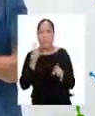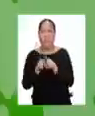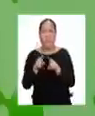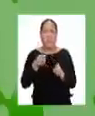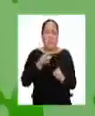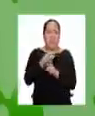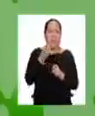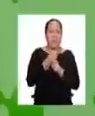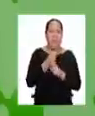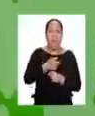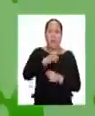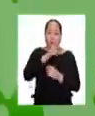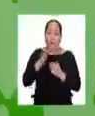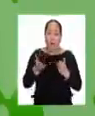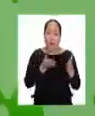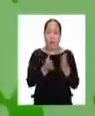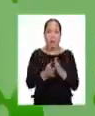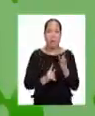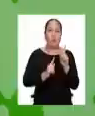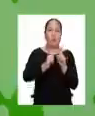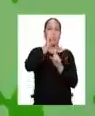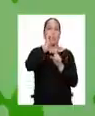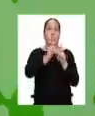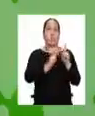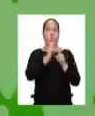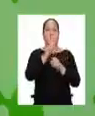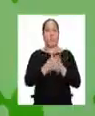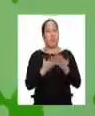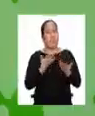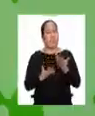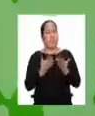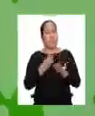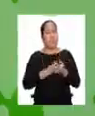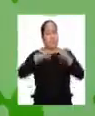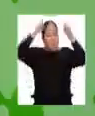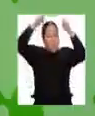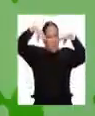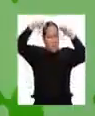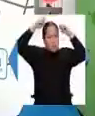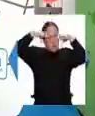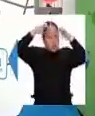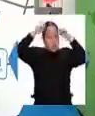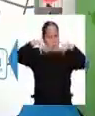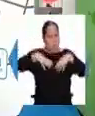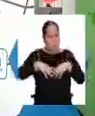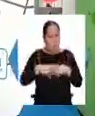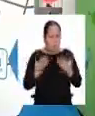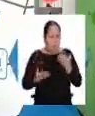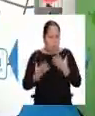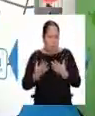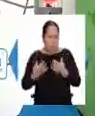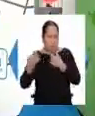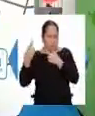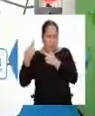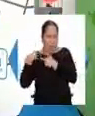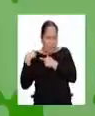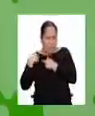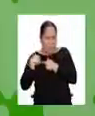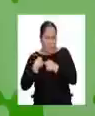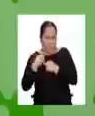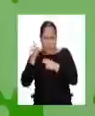las temperaturas. ¿Eso quiere decir que quizás la lluvia imprevista de hoy tiene que ver con el ser humano? Muy probablemente